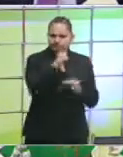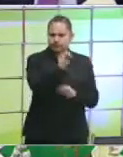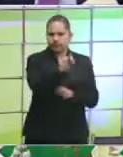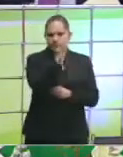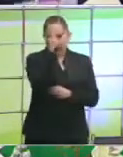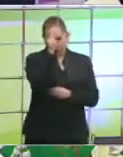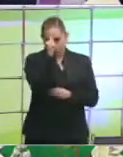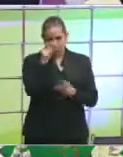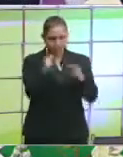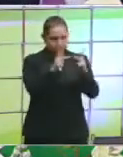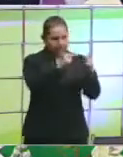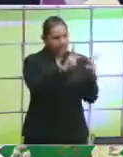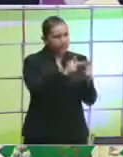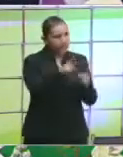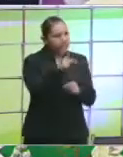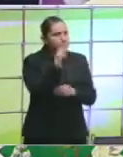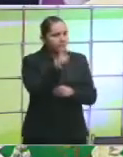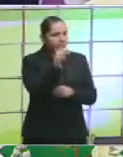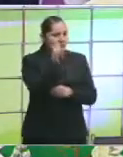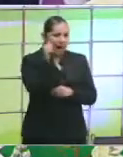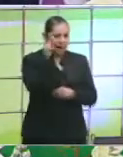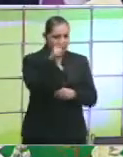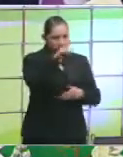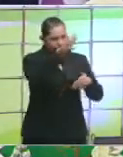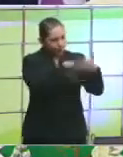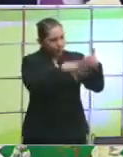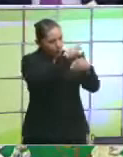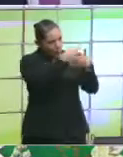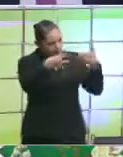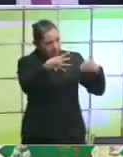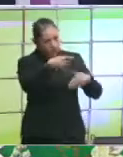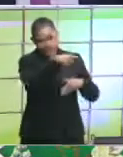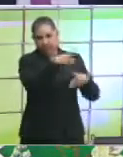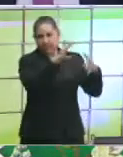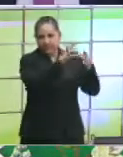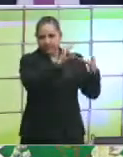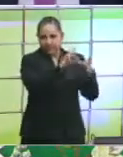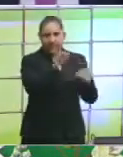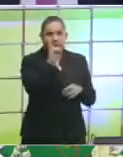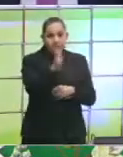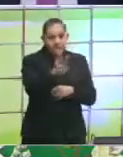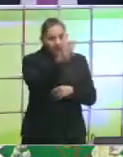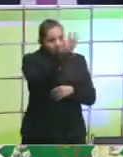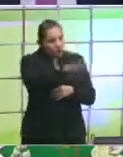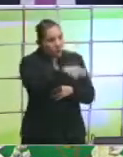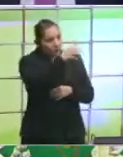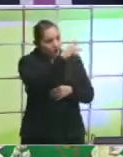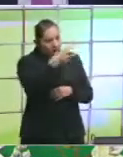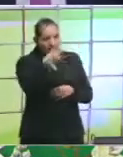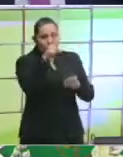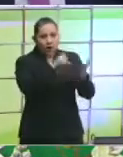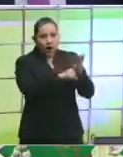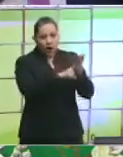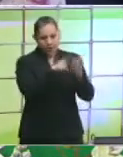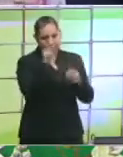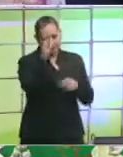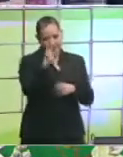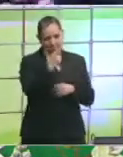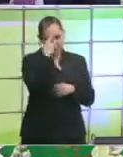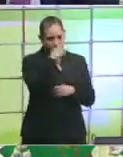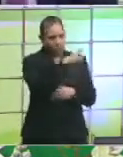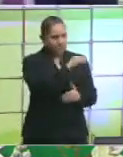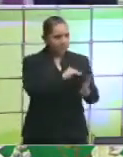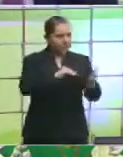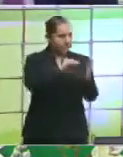cuadrito que subió usted ayer y que decía este es el cuadro casi mágico así me divirtió mucho como lo subió a twitter de lo